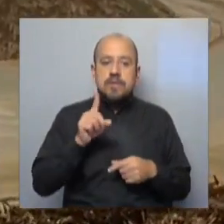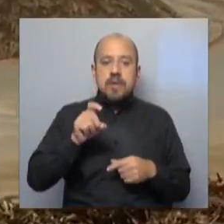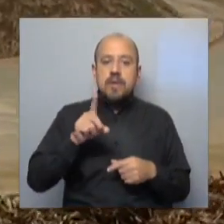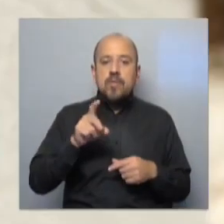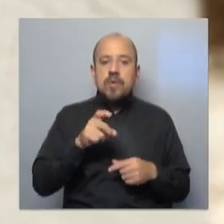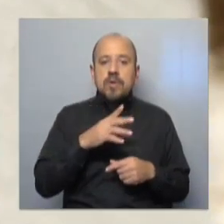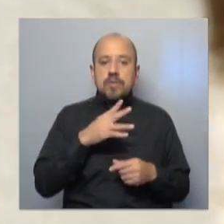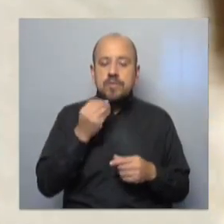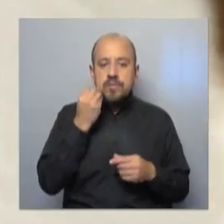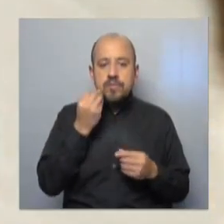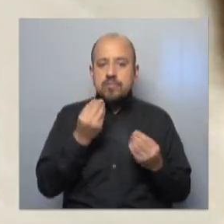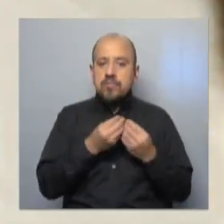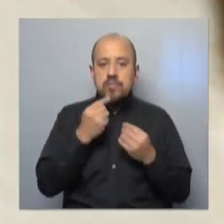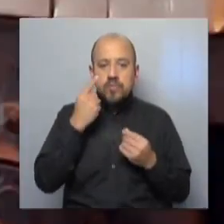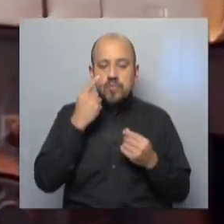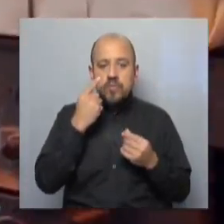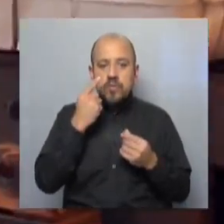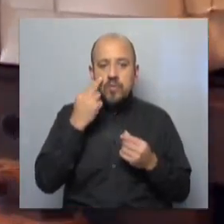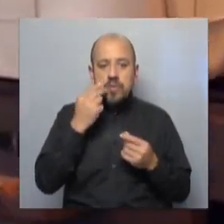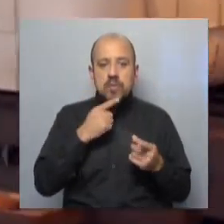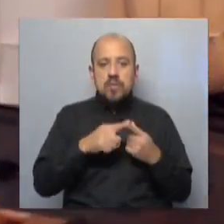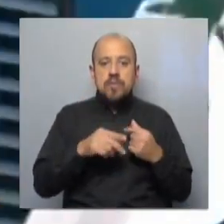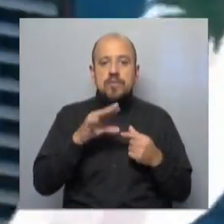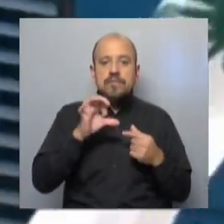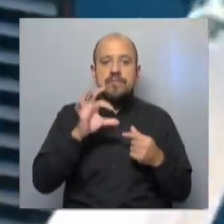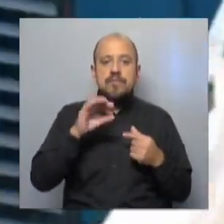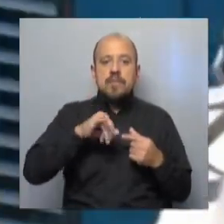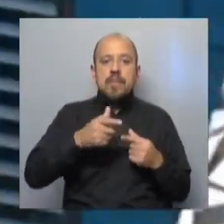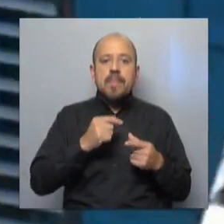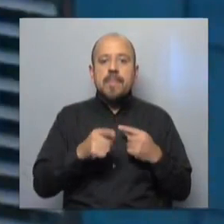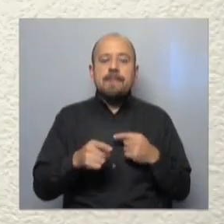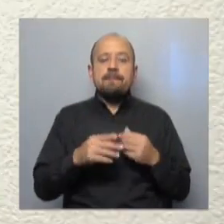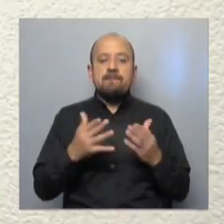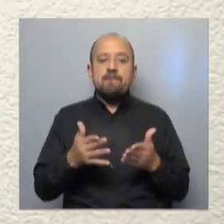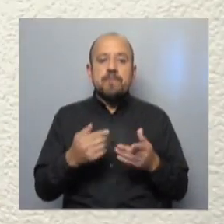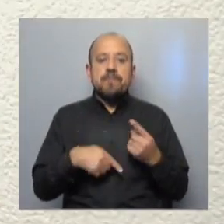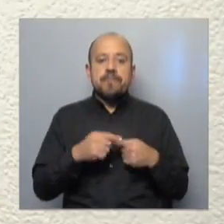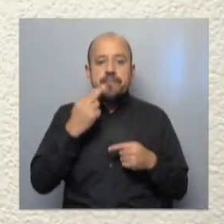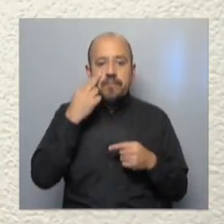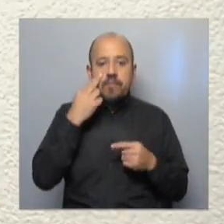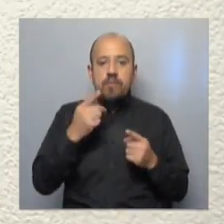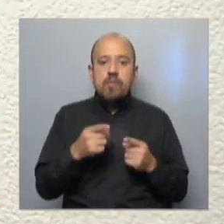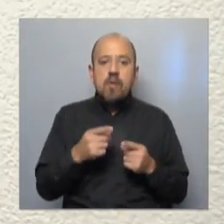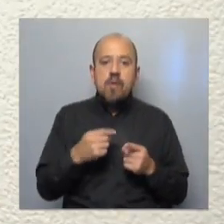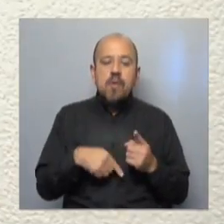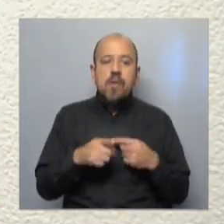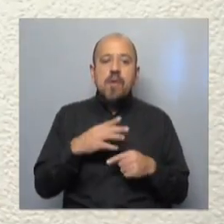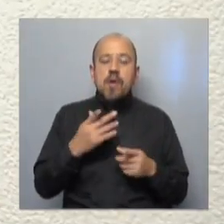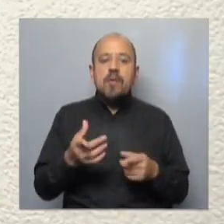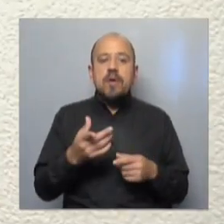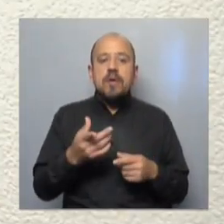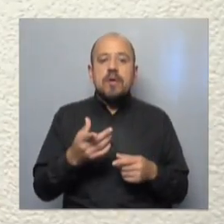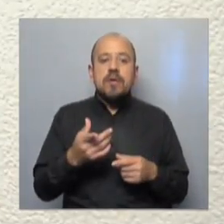y está el tema de los transgénicos y la soja está muy fuerte las demandas de problemas de trabajo y de salario